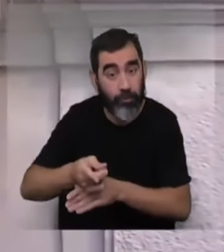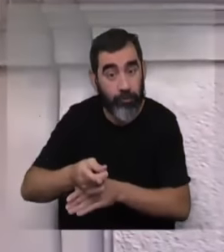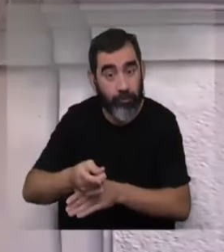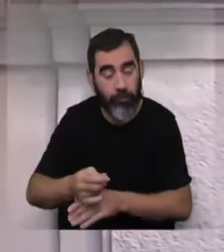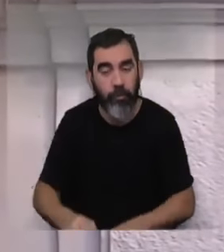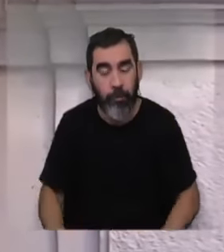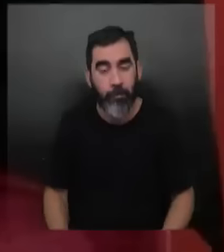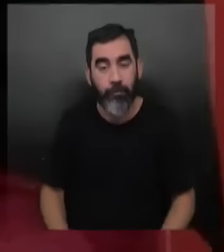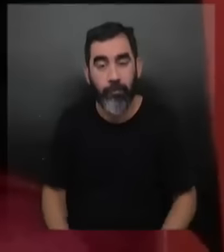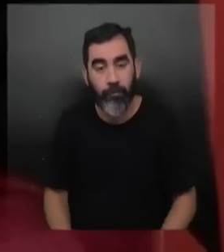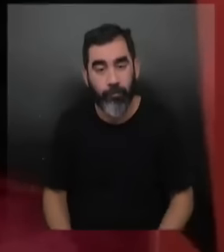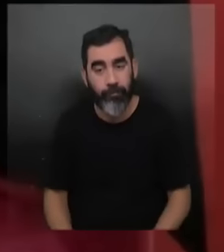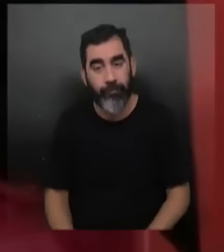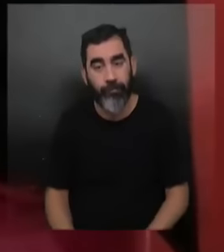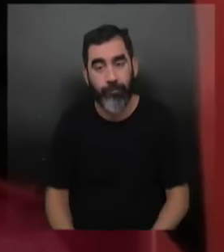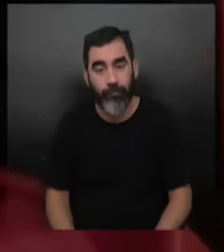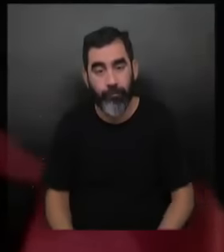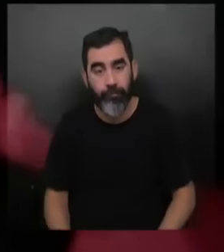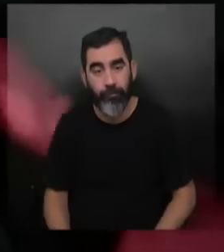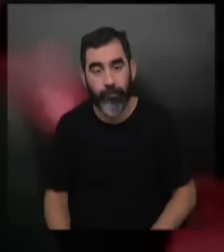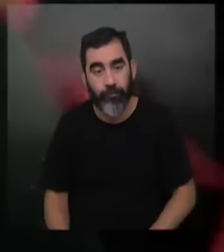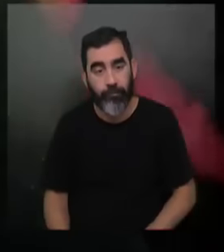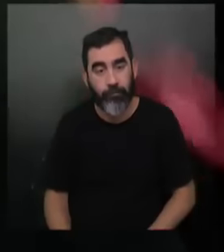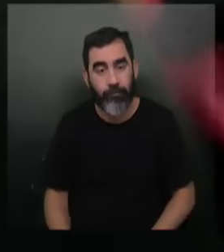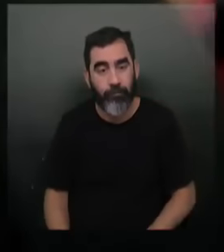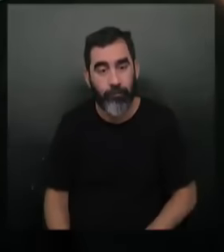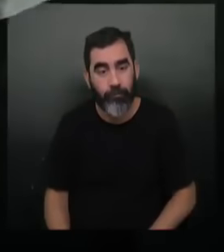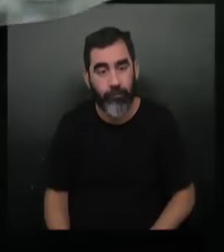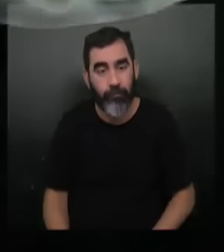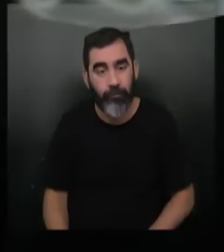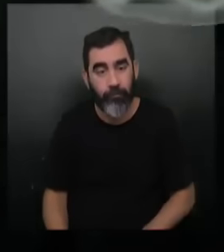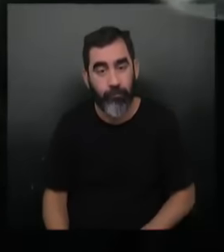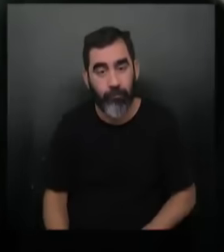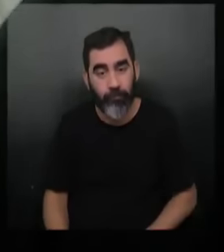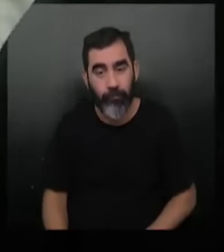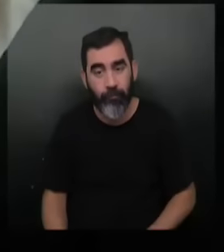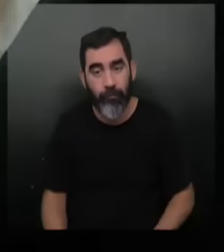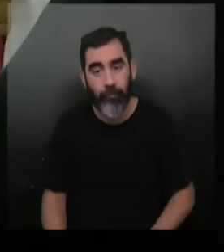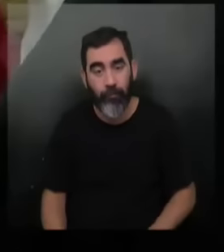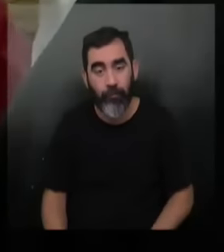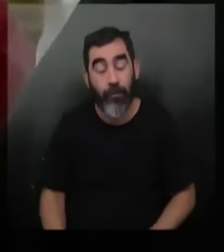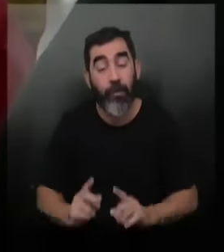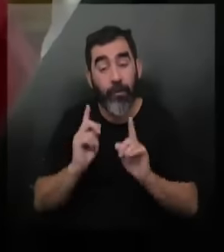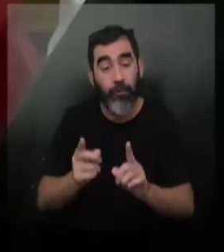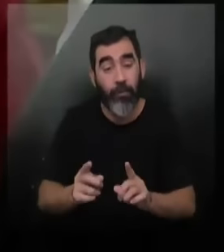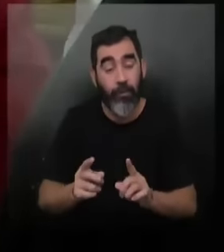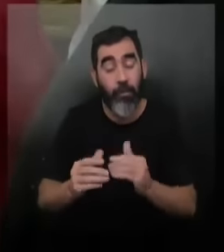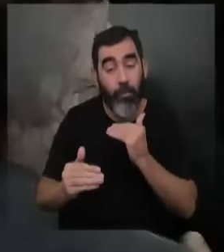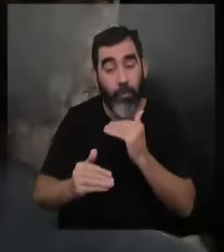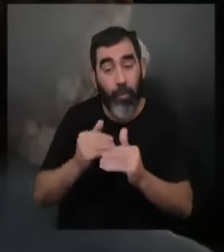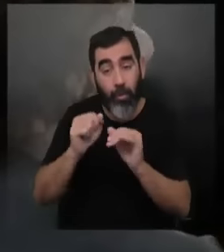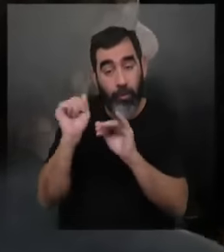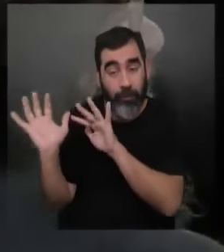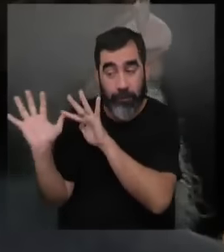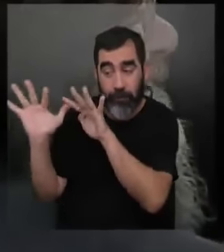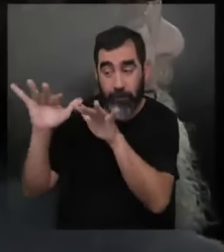más lejos aún mucho peor este y un estimado que no tenemos datos censales Pero entre el proceso migrante